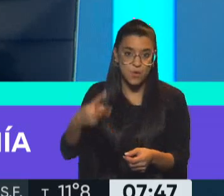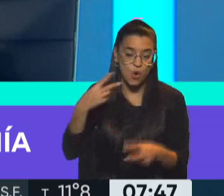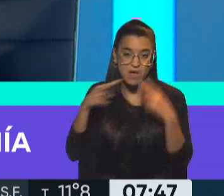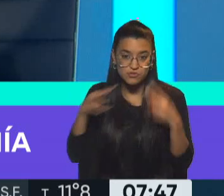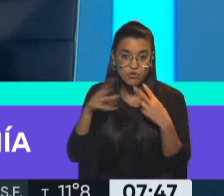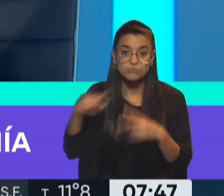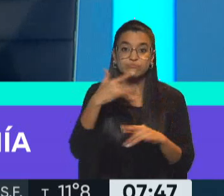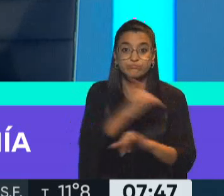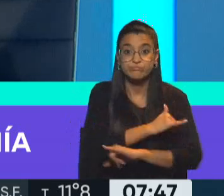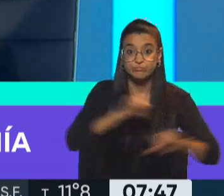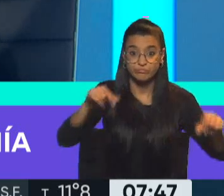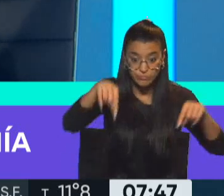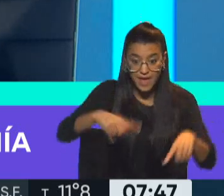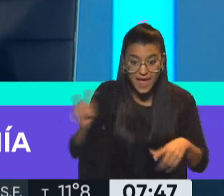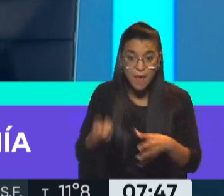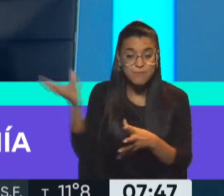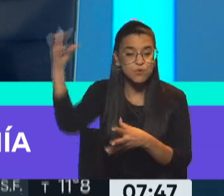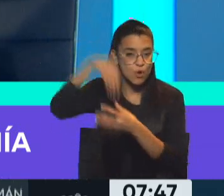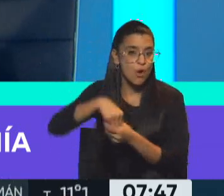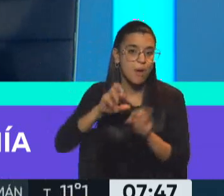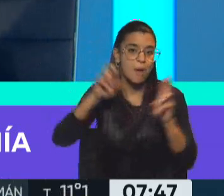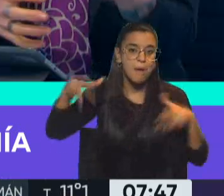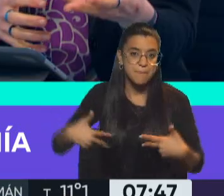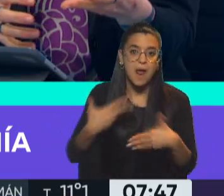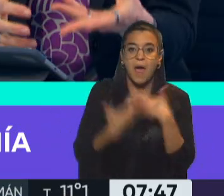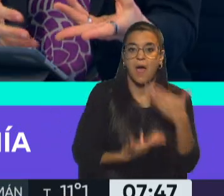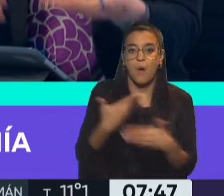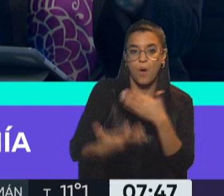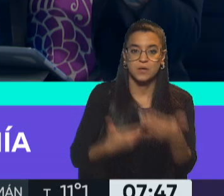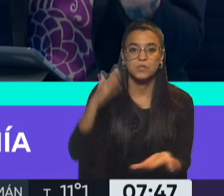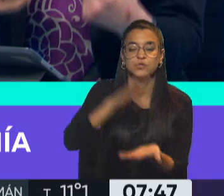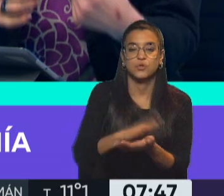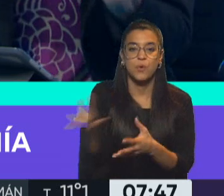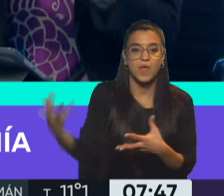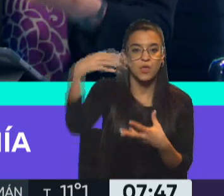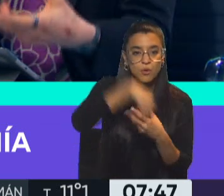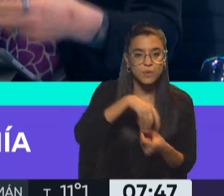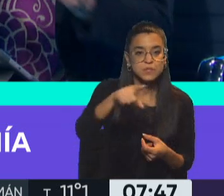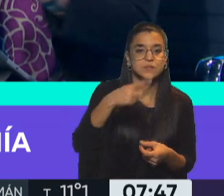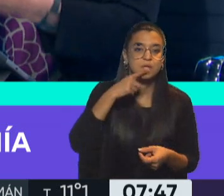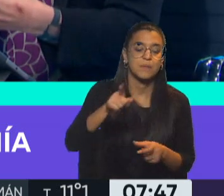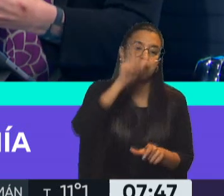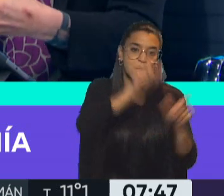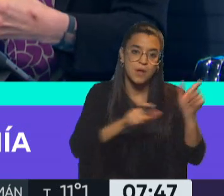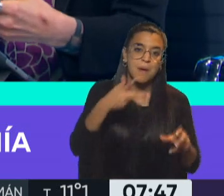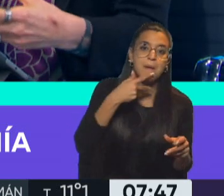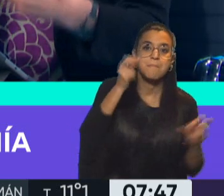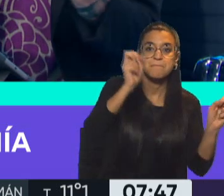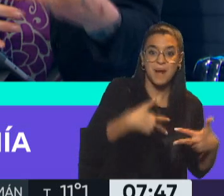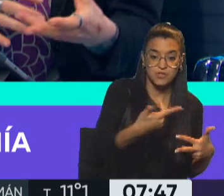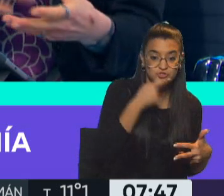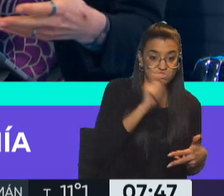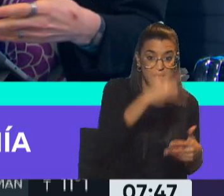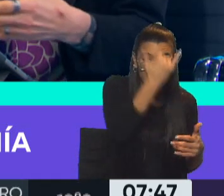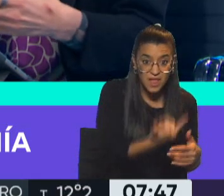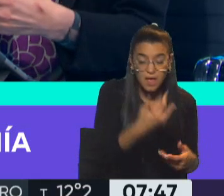que precisamente este gremio se suma a este plan de avanzar con la incorporación de beneficiarios de planes sociales para que estos